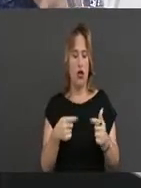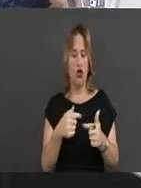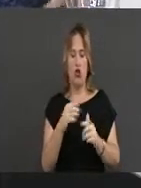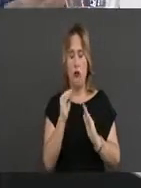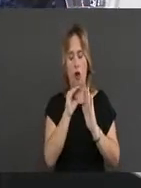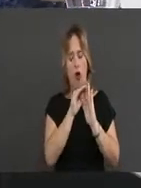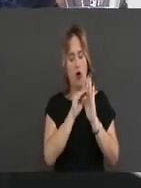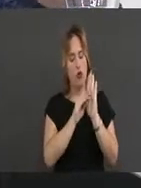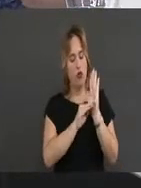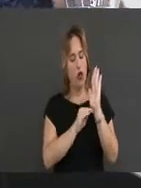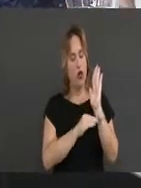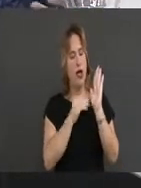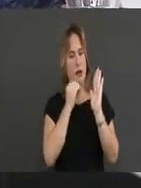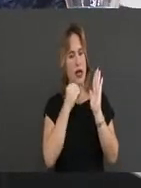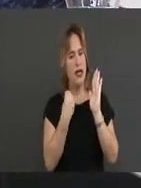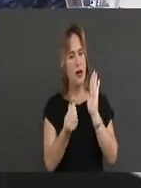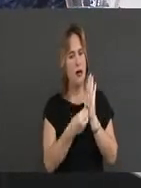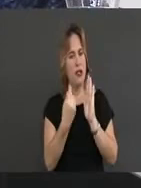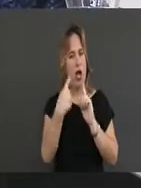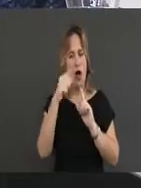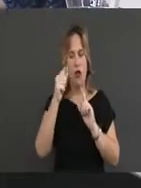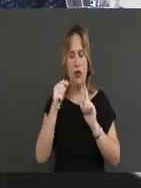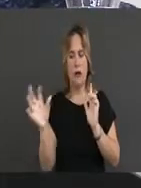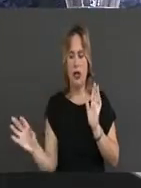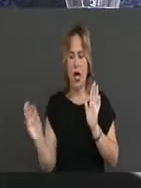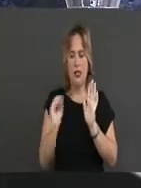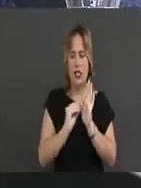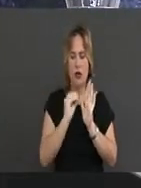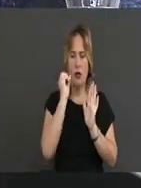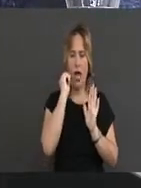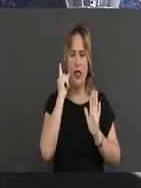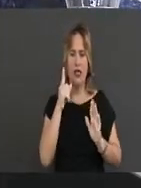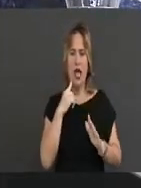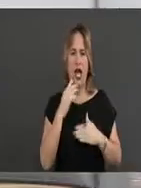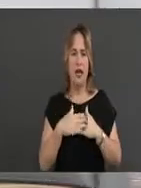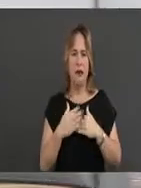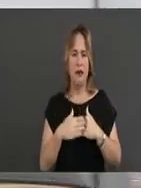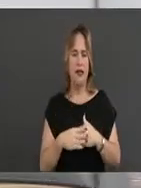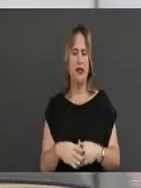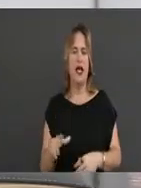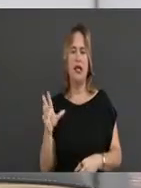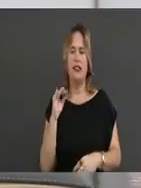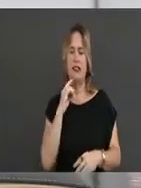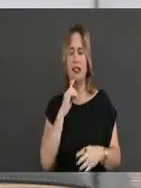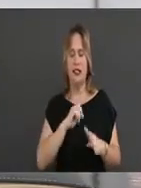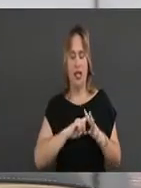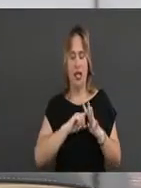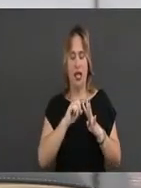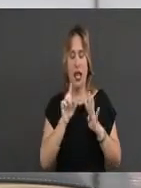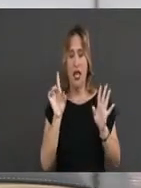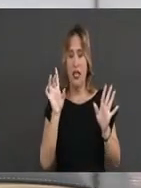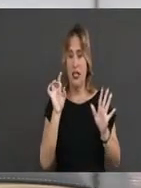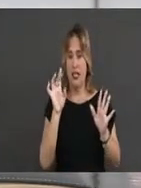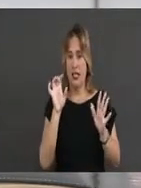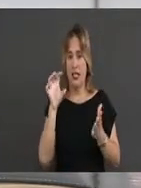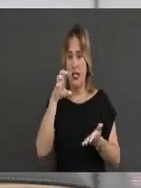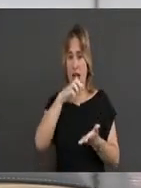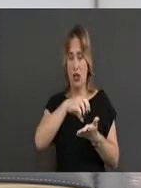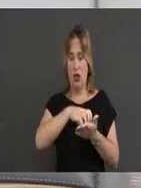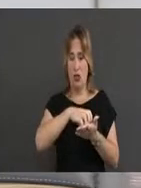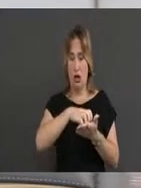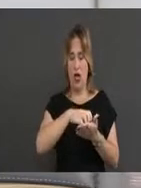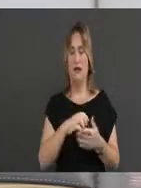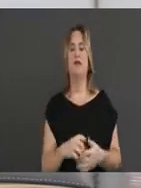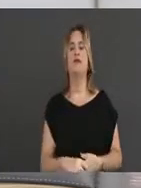cronograma que va a permitir que otras personas se sumen a esta idea? Sí, Dairon, los 15 lugares que hoy comienzan a